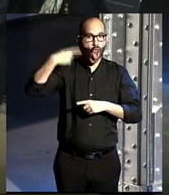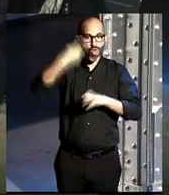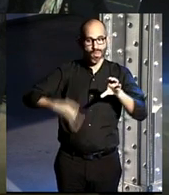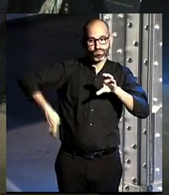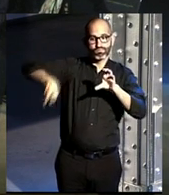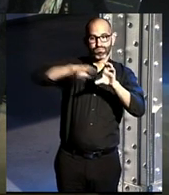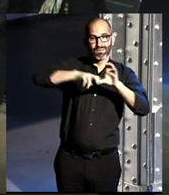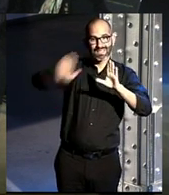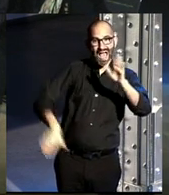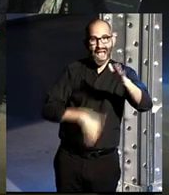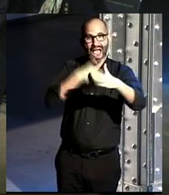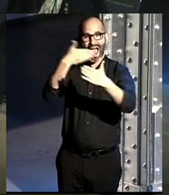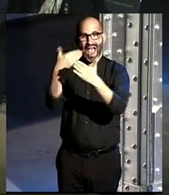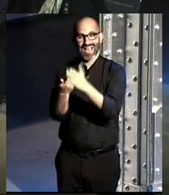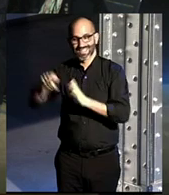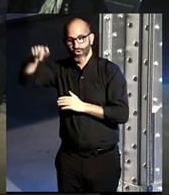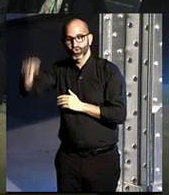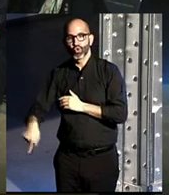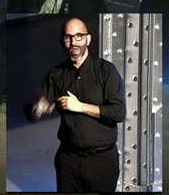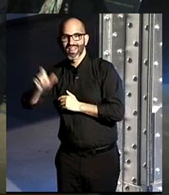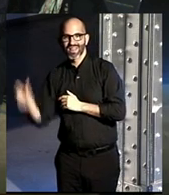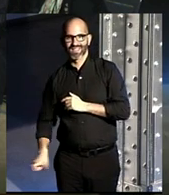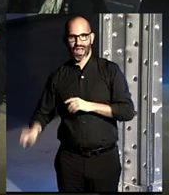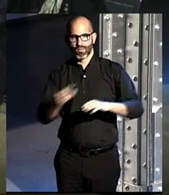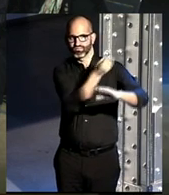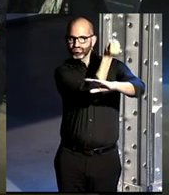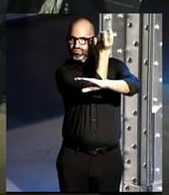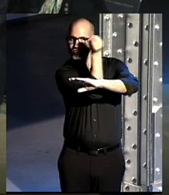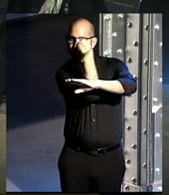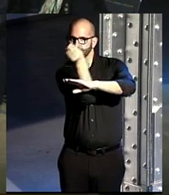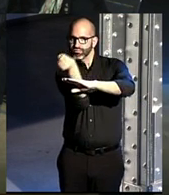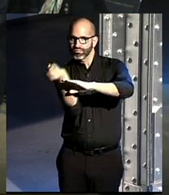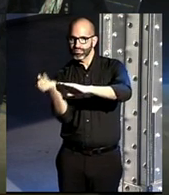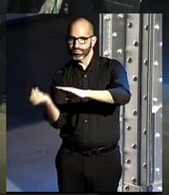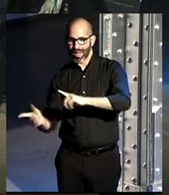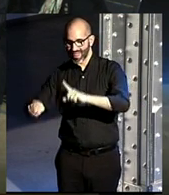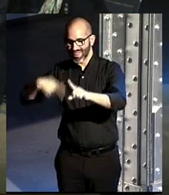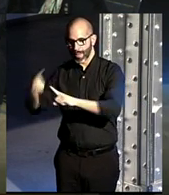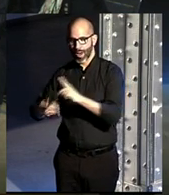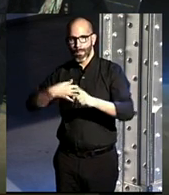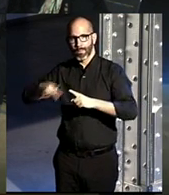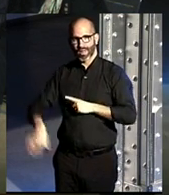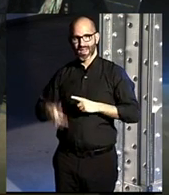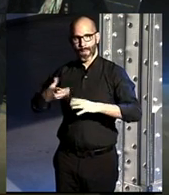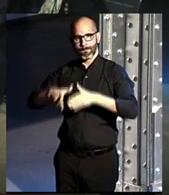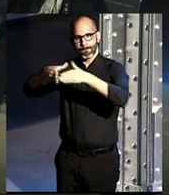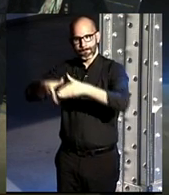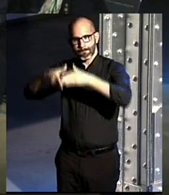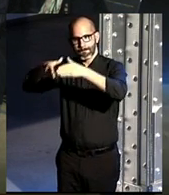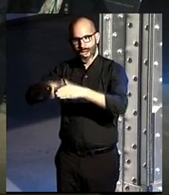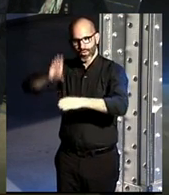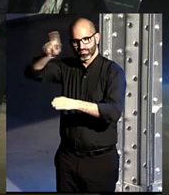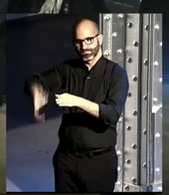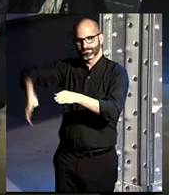hasta Brindisi, es decir, el sur de Italia, donde el barco salía para Suez, para ir a India. Así, en lugar de poner